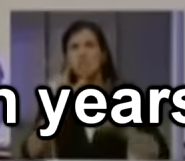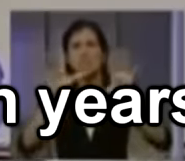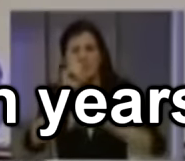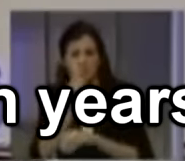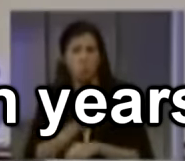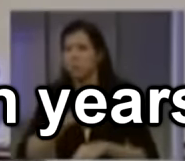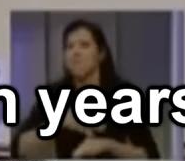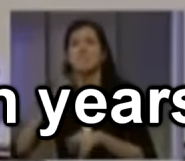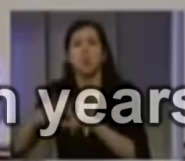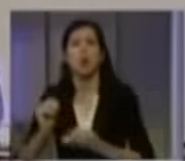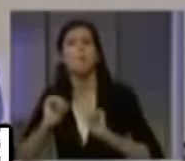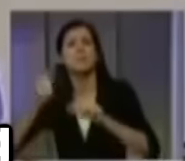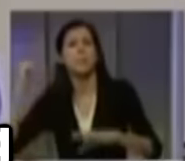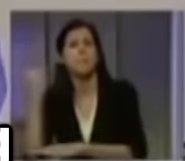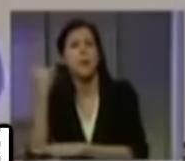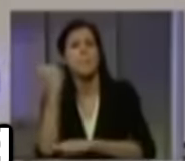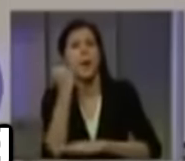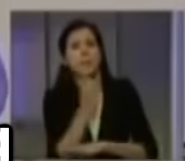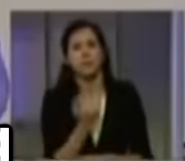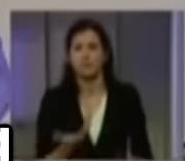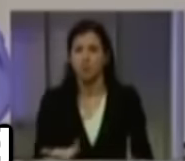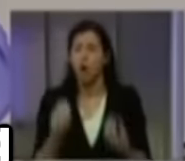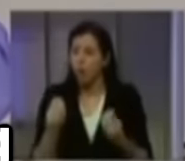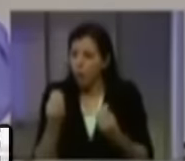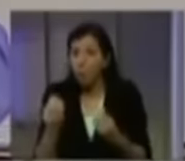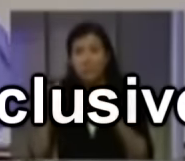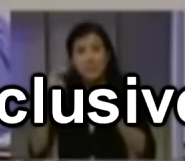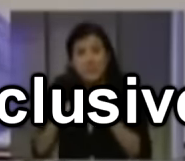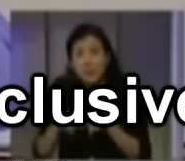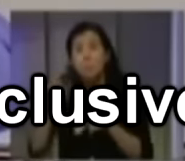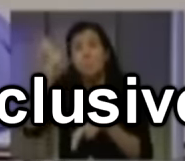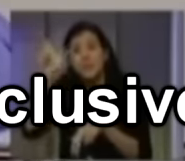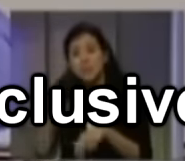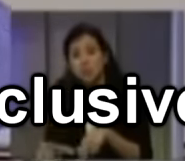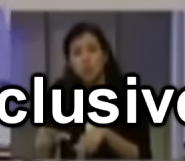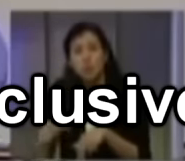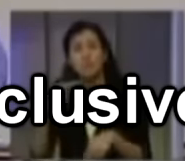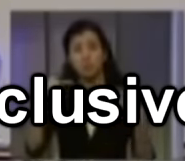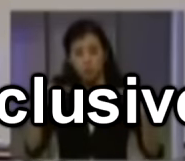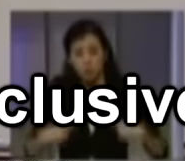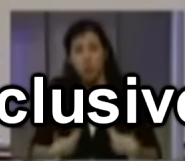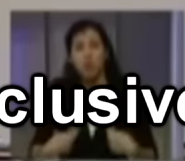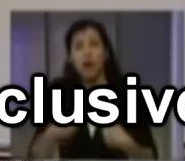puede aspirar usted de un ser humano que se